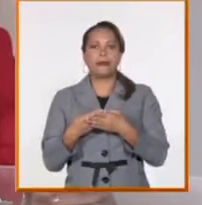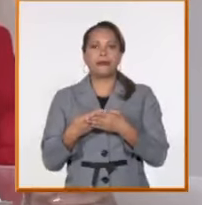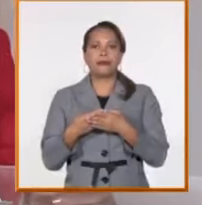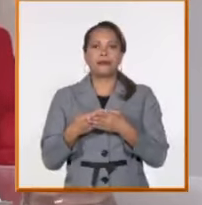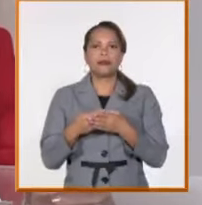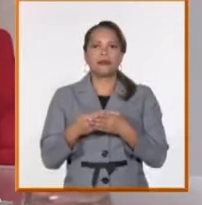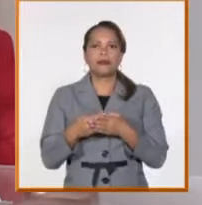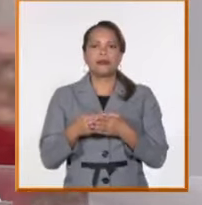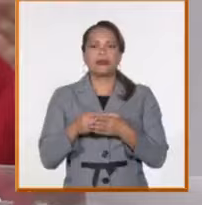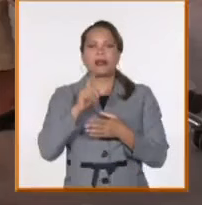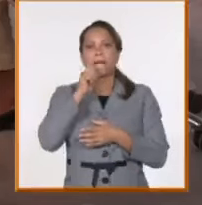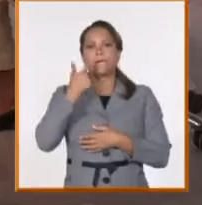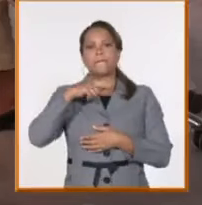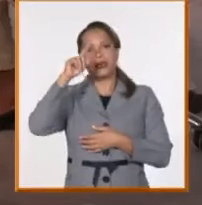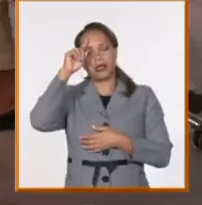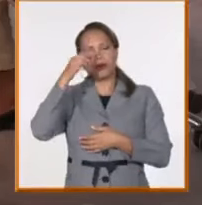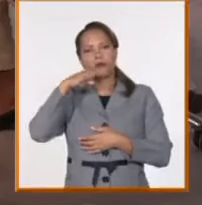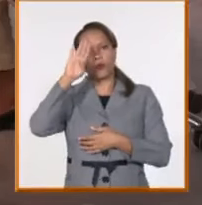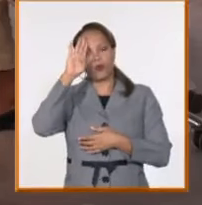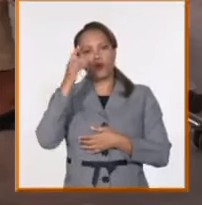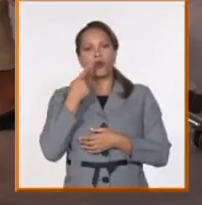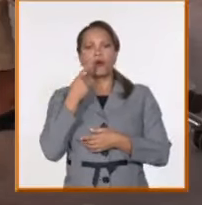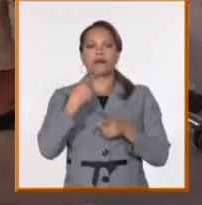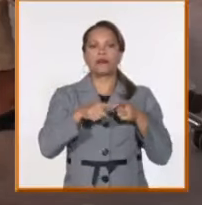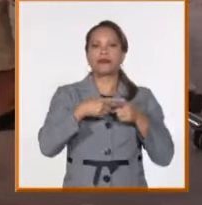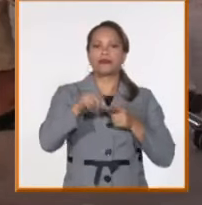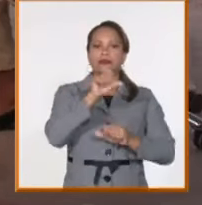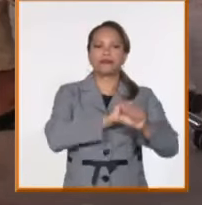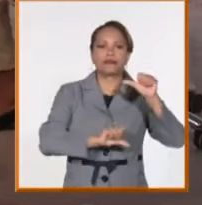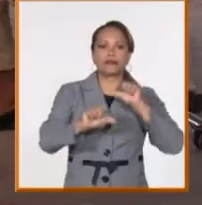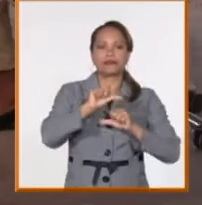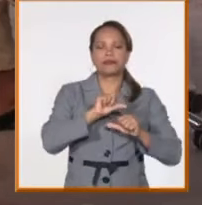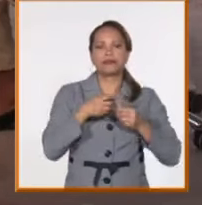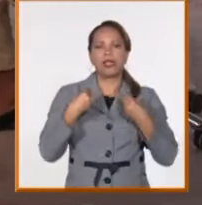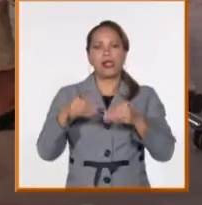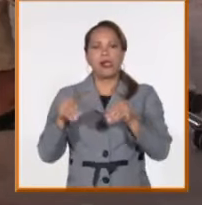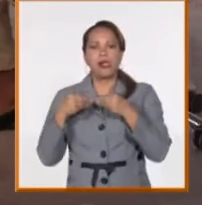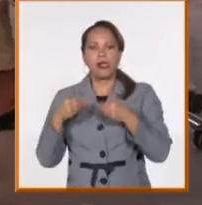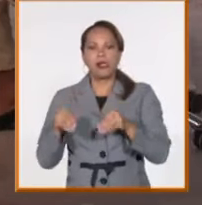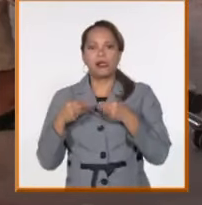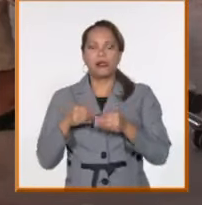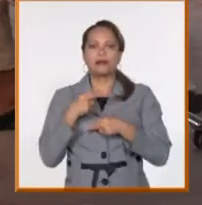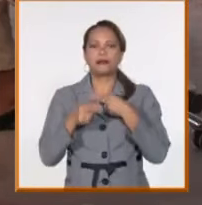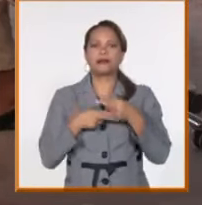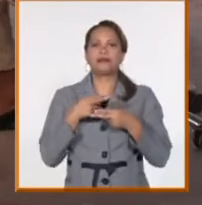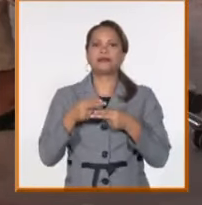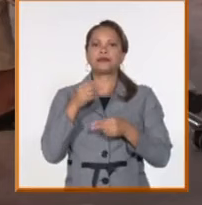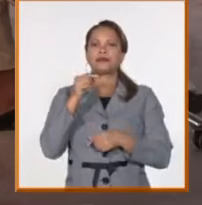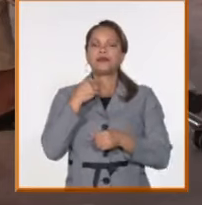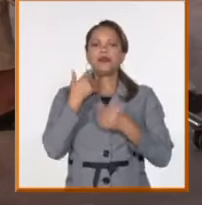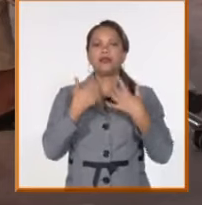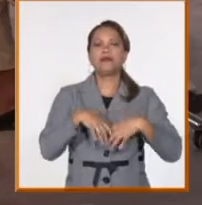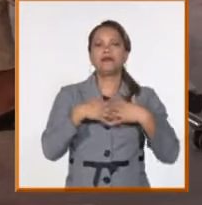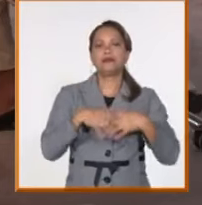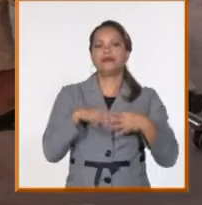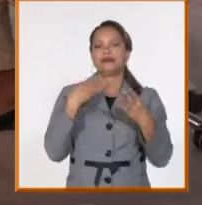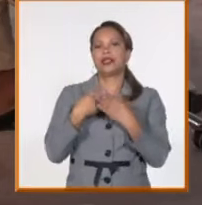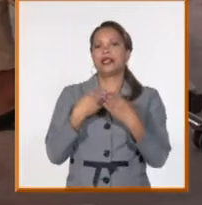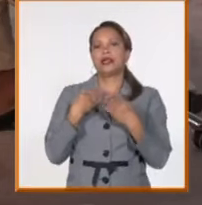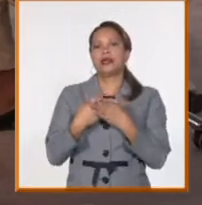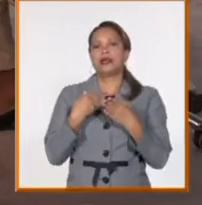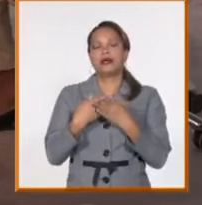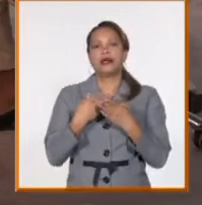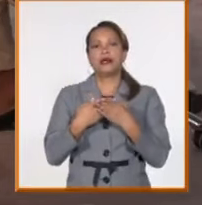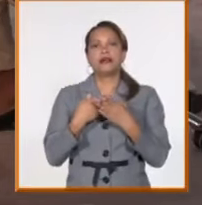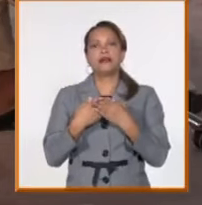compra brascuba en la zona los productos químicos productos plásticos que se confeccionan que se producen en la empresa eh en la